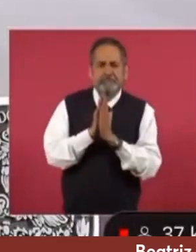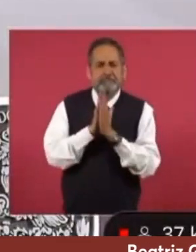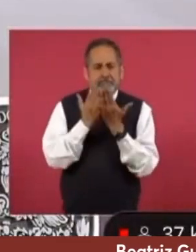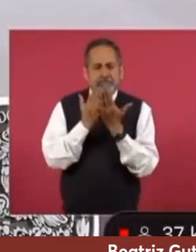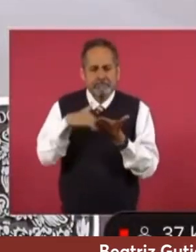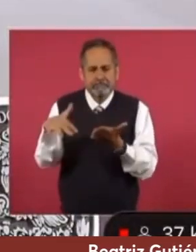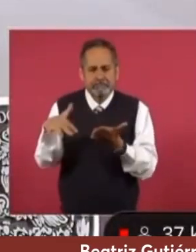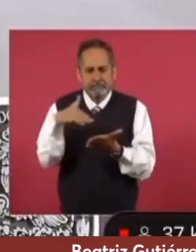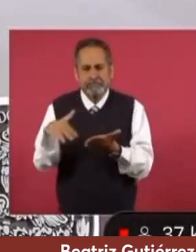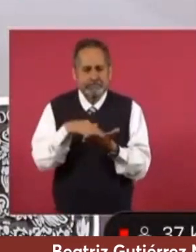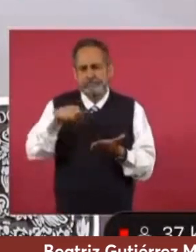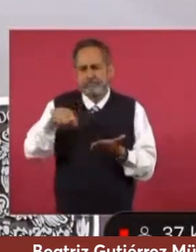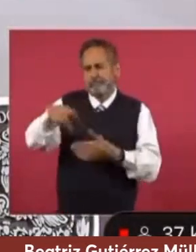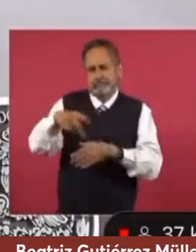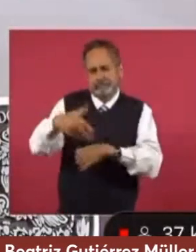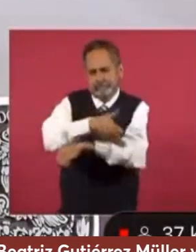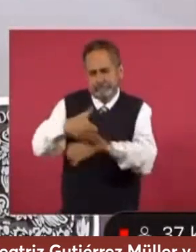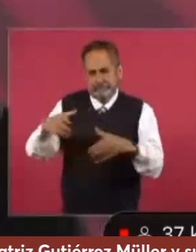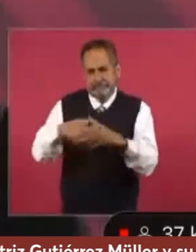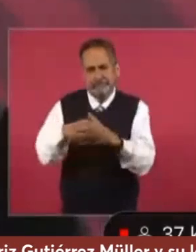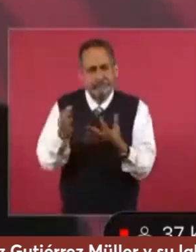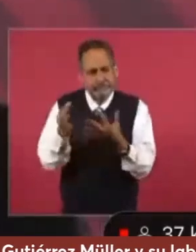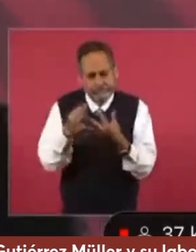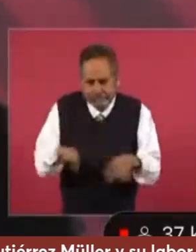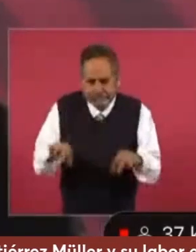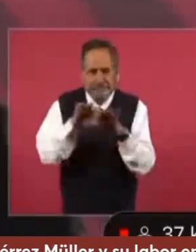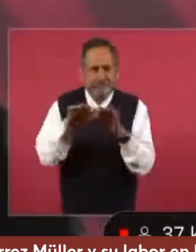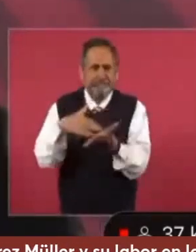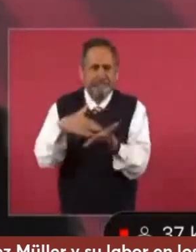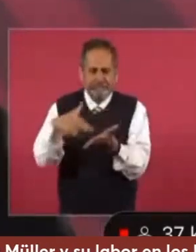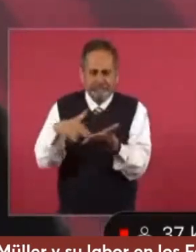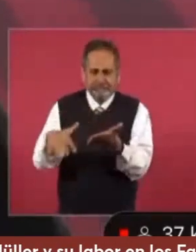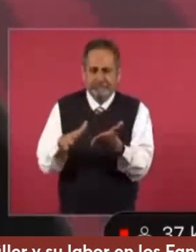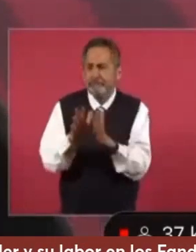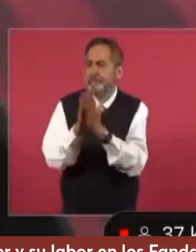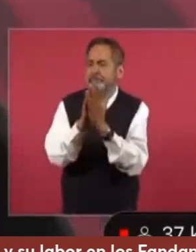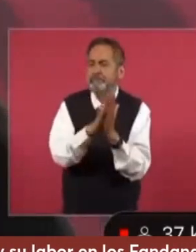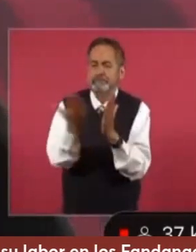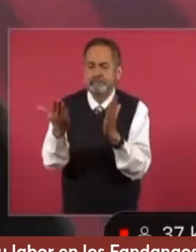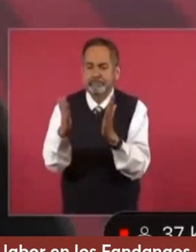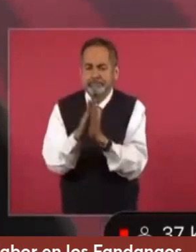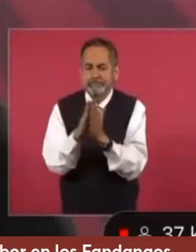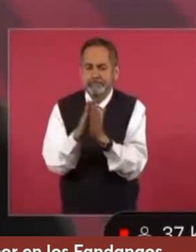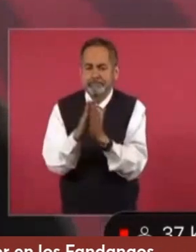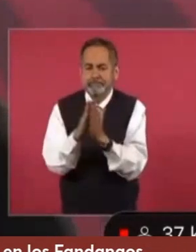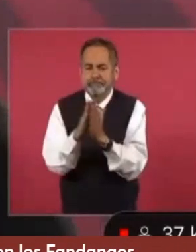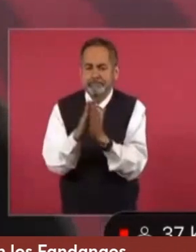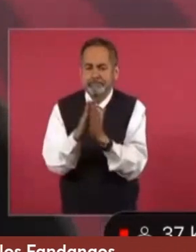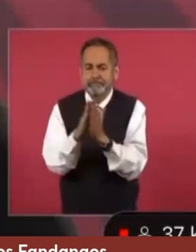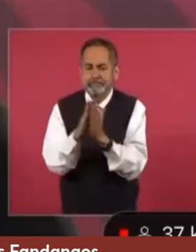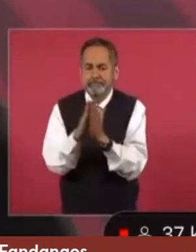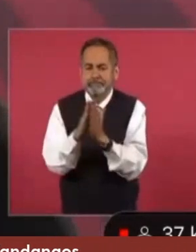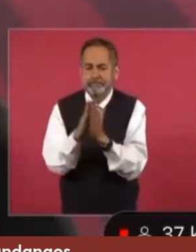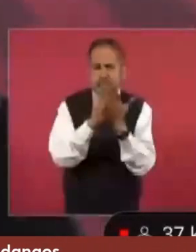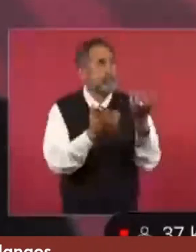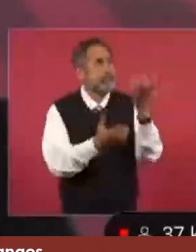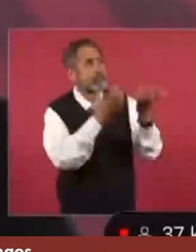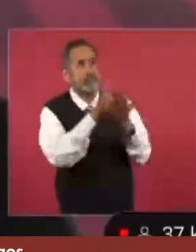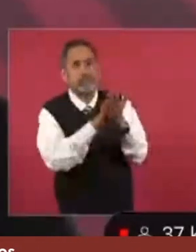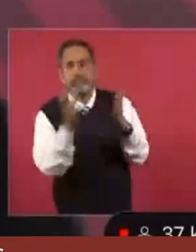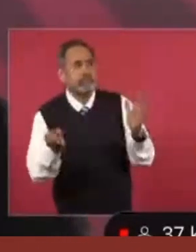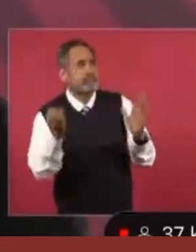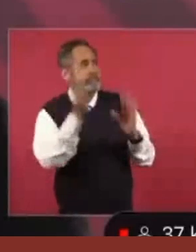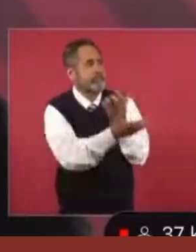quienes los vieron, de que es importante leer y que los libros no son para poner en el boiler o